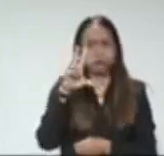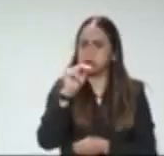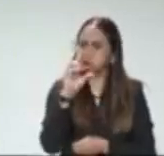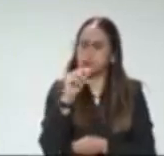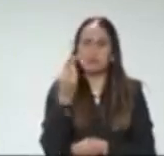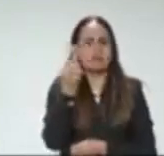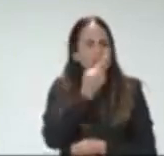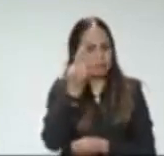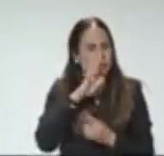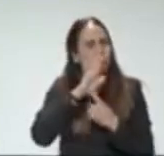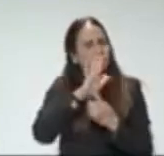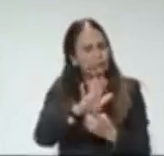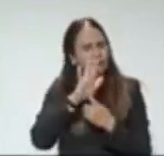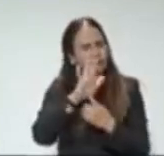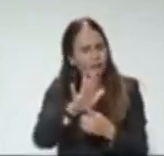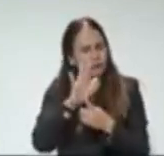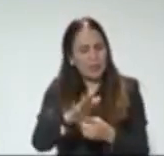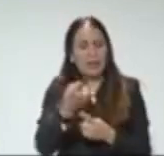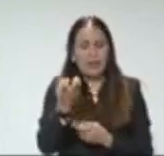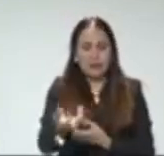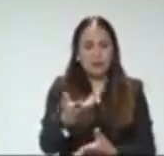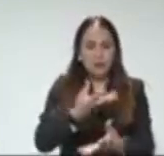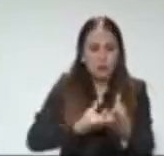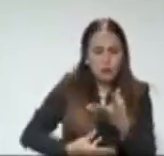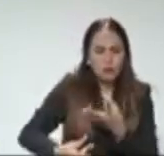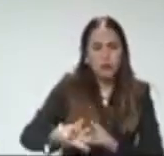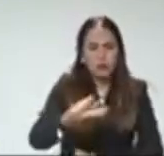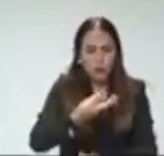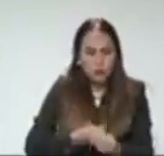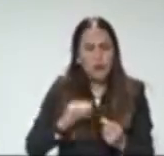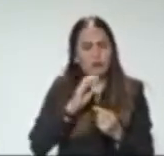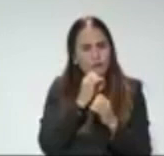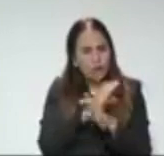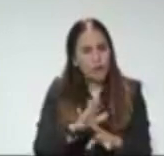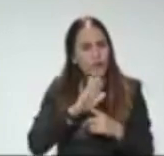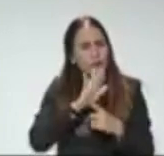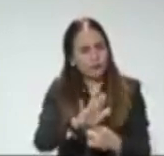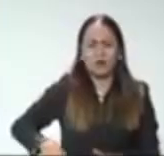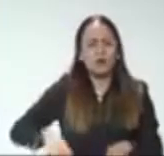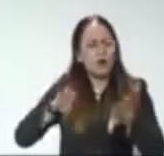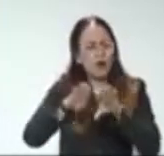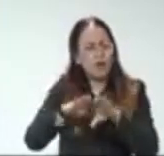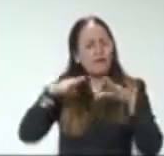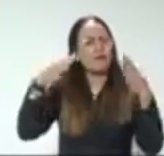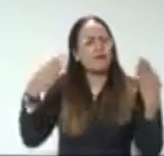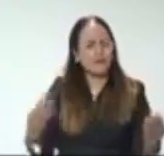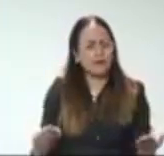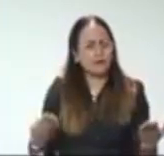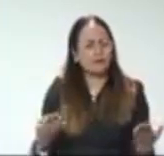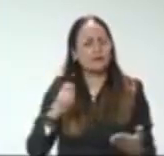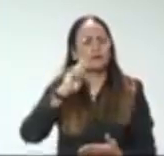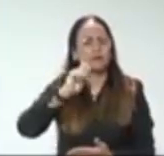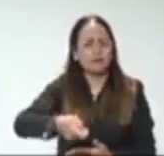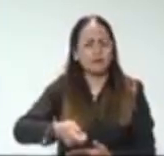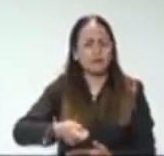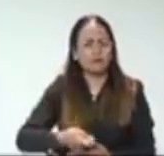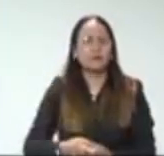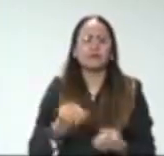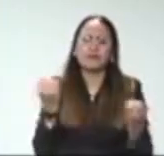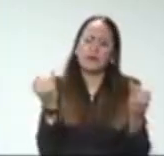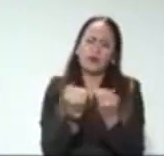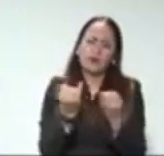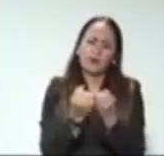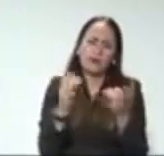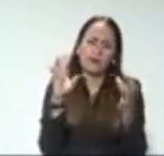existe un entendimiento compartido y la construcción de soluciones compartidas también habla también no nos permite hablar de lo que